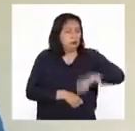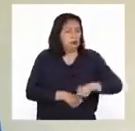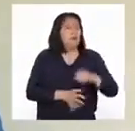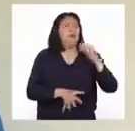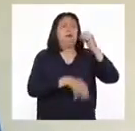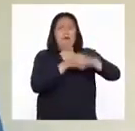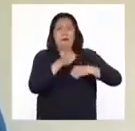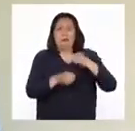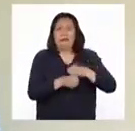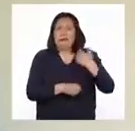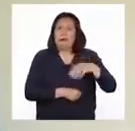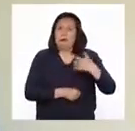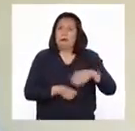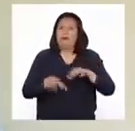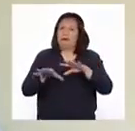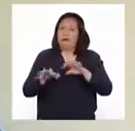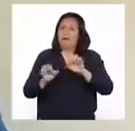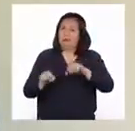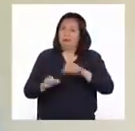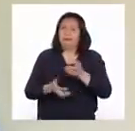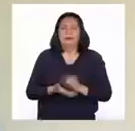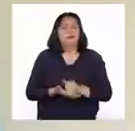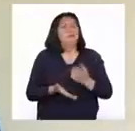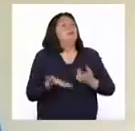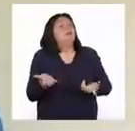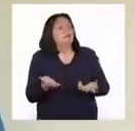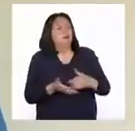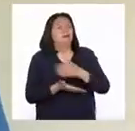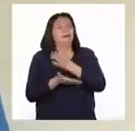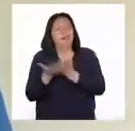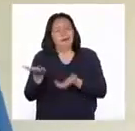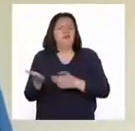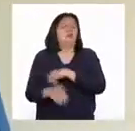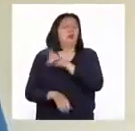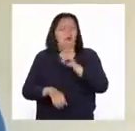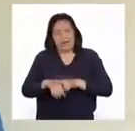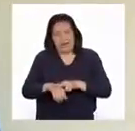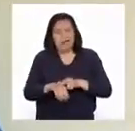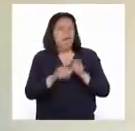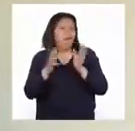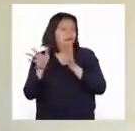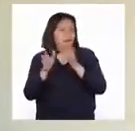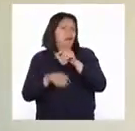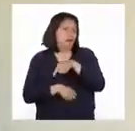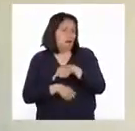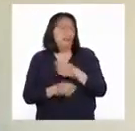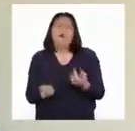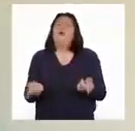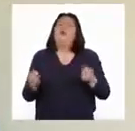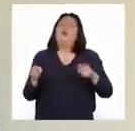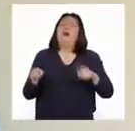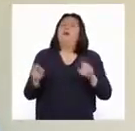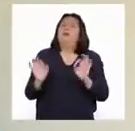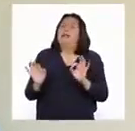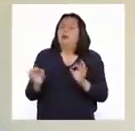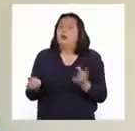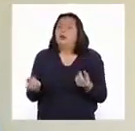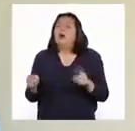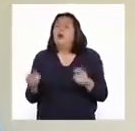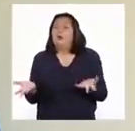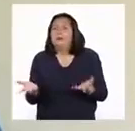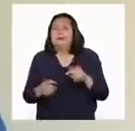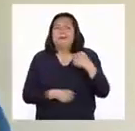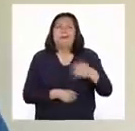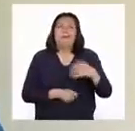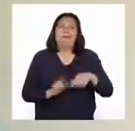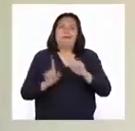los años las heladas se producen, es decir, es parte del clima normal de esas regiones. ¿Cuándo sucede el peligro? Cuando